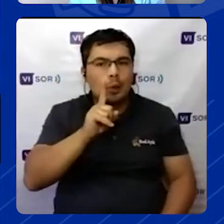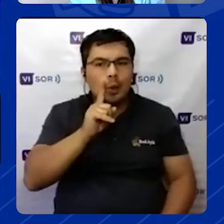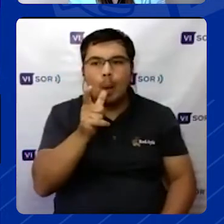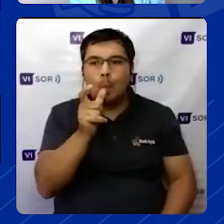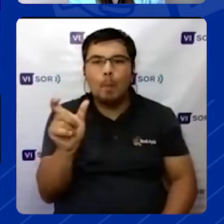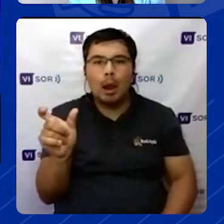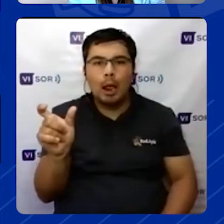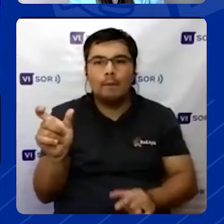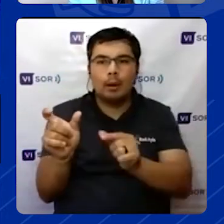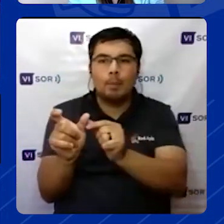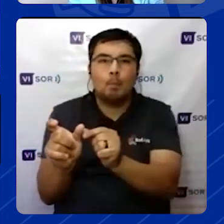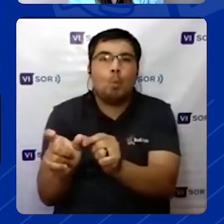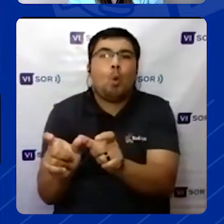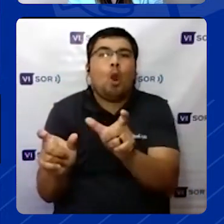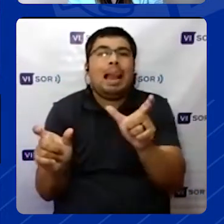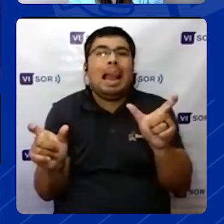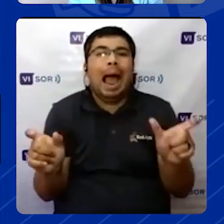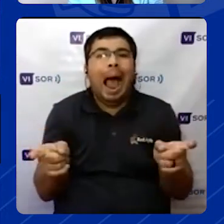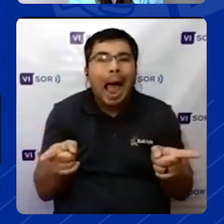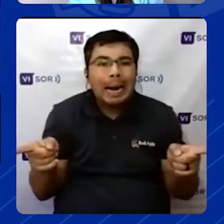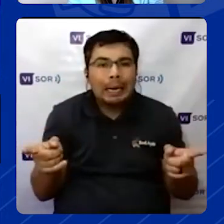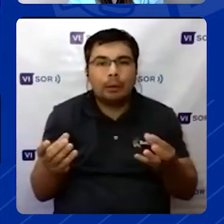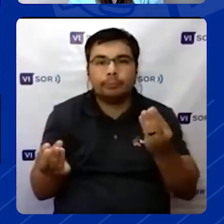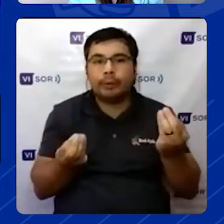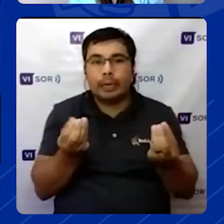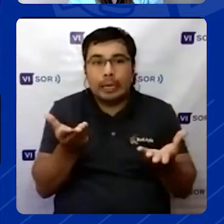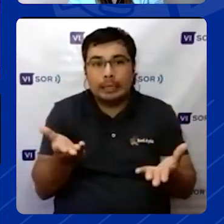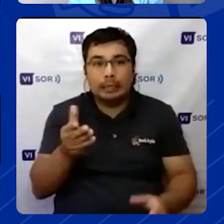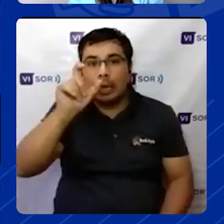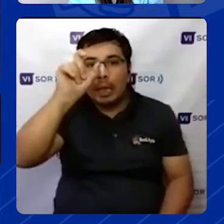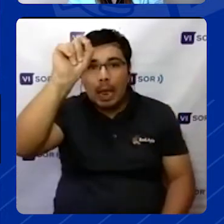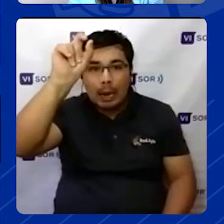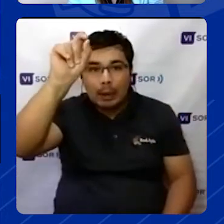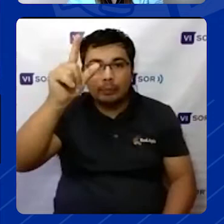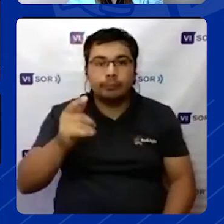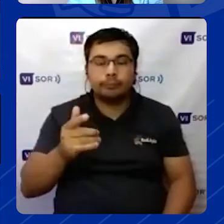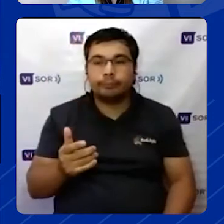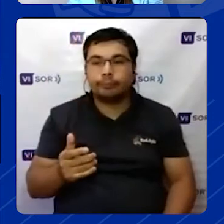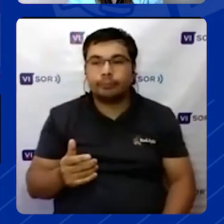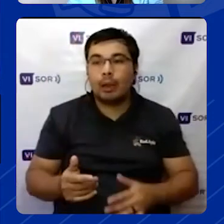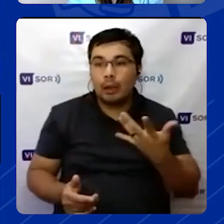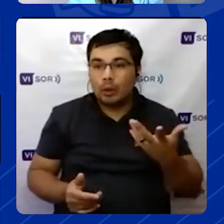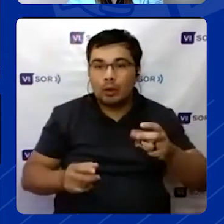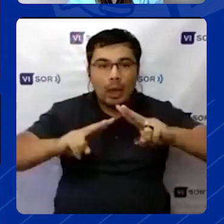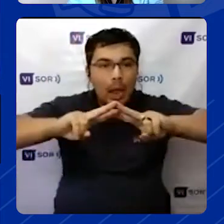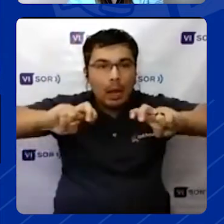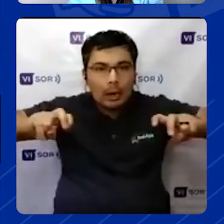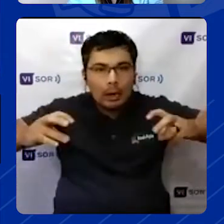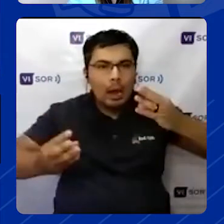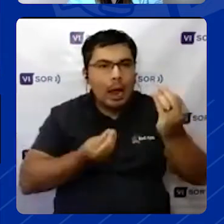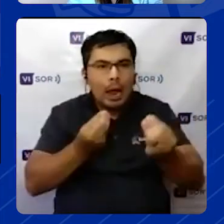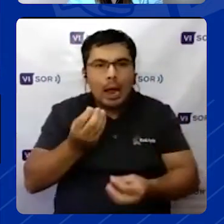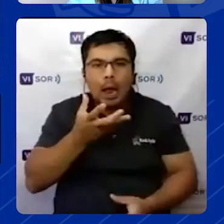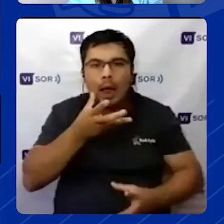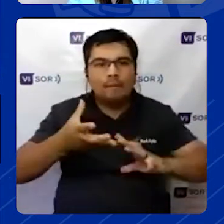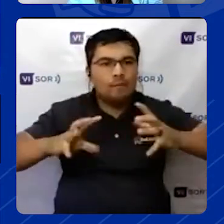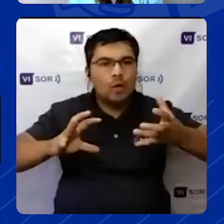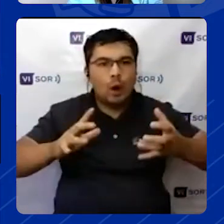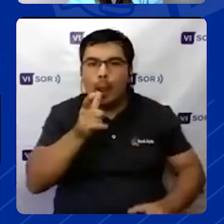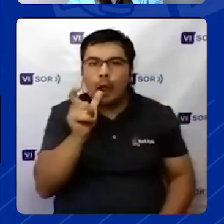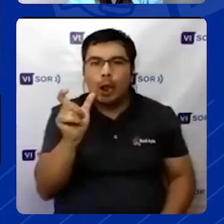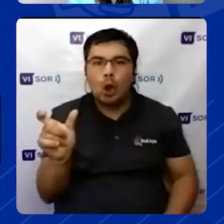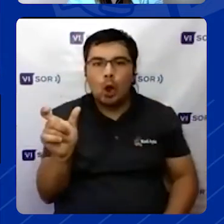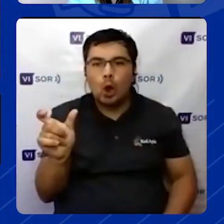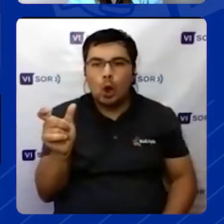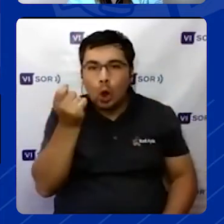las palabras en alemán. Entonces, cómo estaban analizando las formas de comprensión, o por ejemplo, el alemán pues tiene casos,